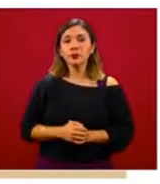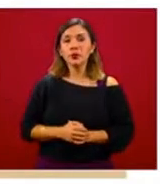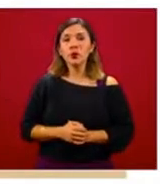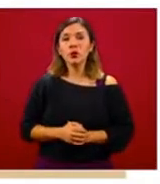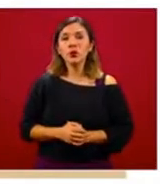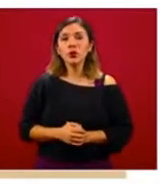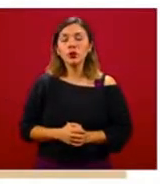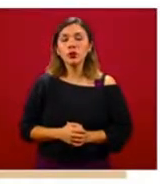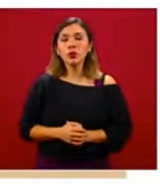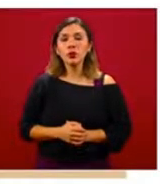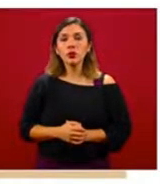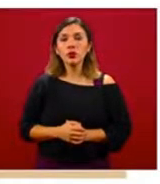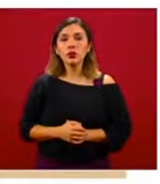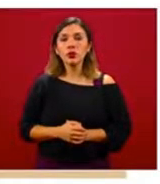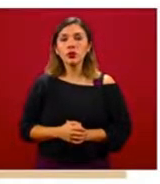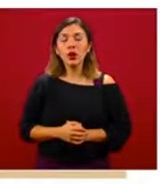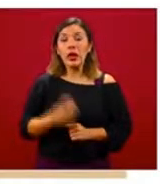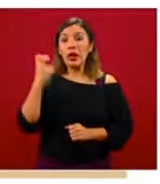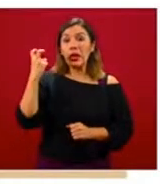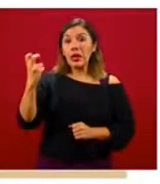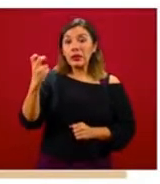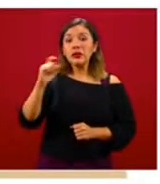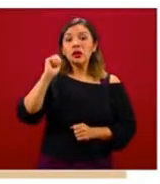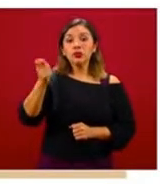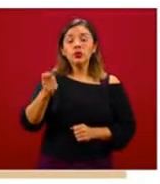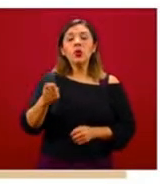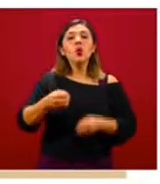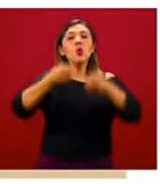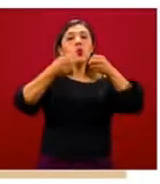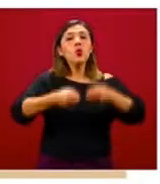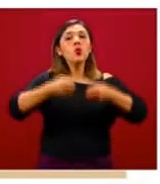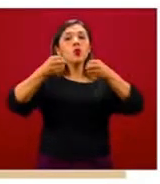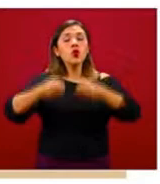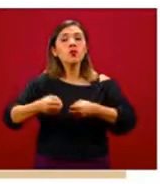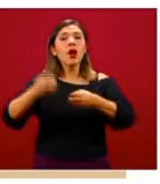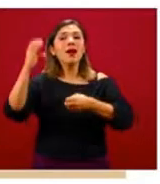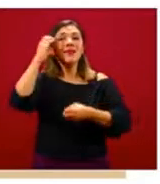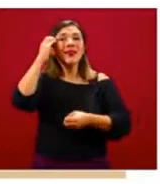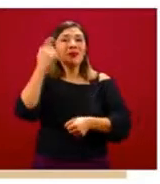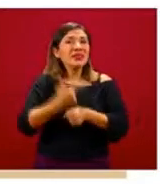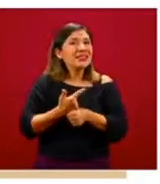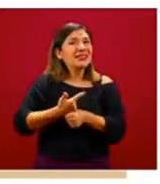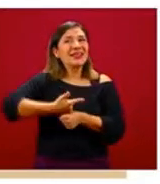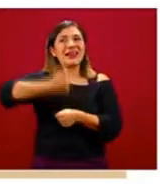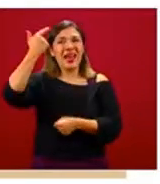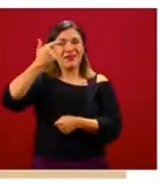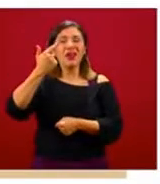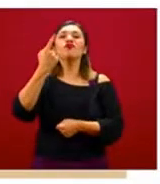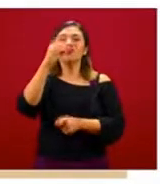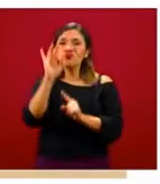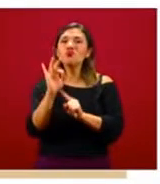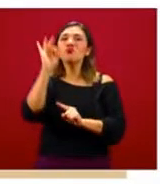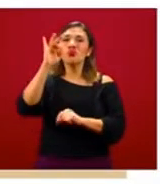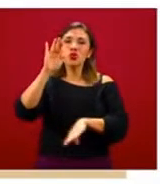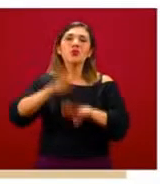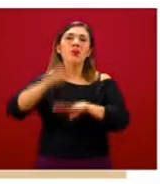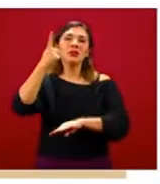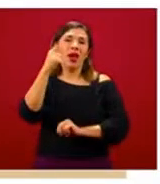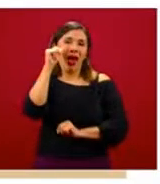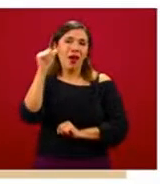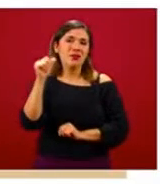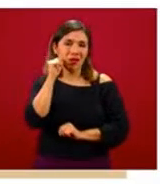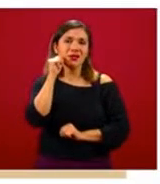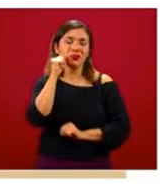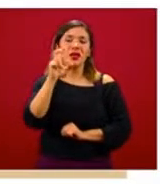siguiente diapositiva, are the case, esta such es as la Zacatecas and disponibilidad de ocupación Aguascalientes. de camas críticas. Next Un slide poquito is porcentual the más también en critical relación bed al día de